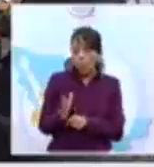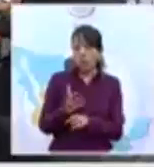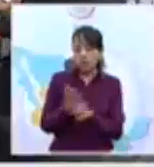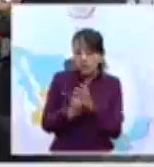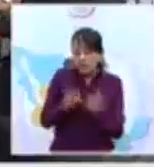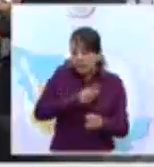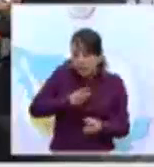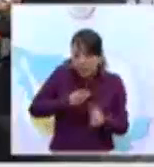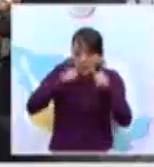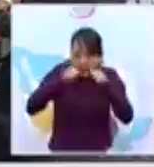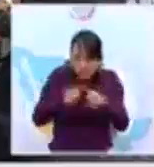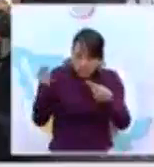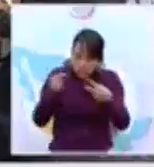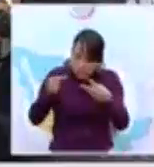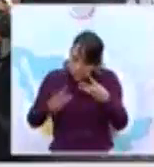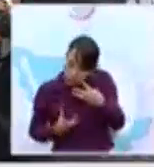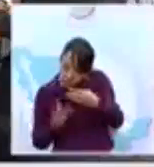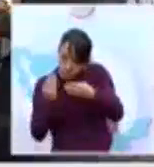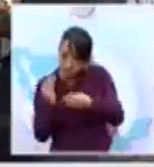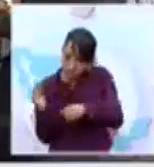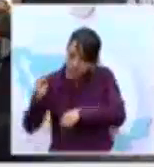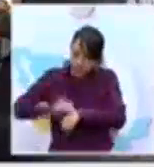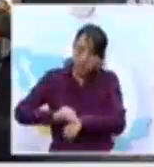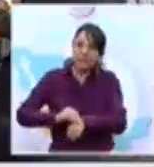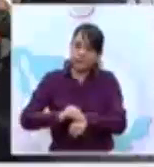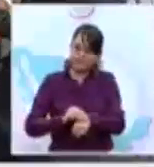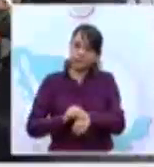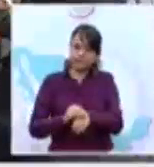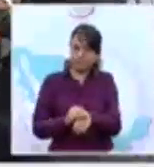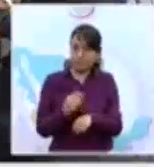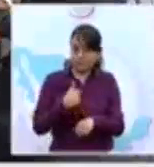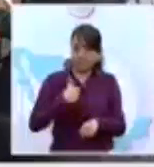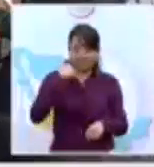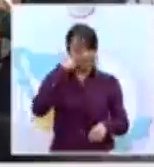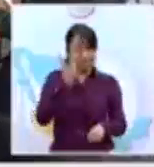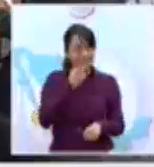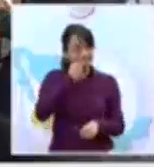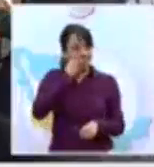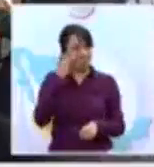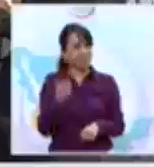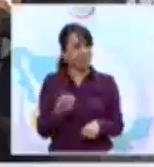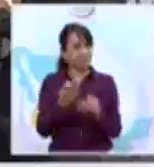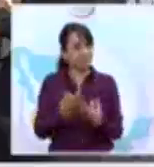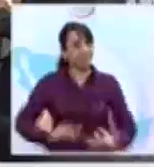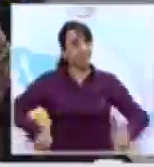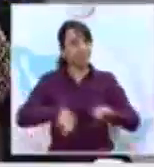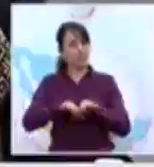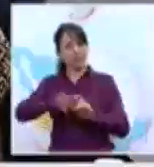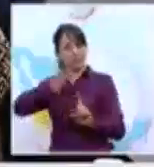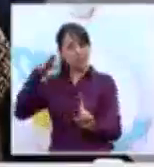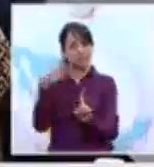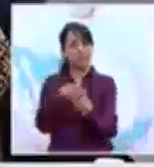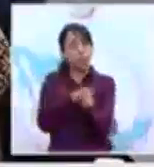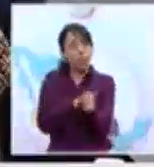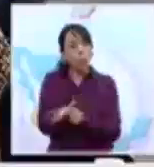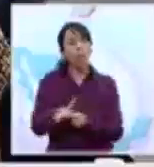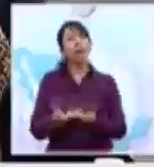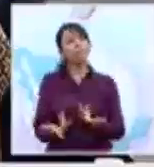la necesidad de considerar todas las etapas que significa recorrer para